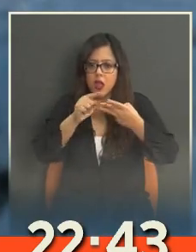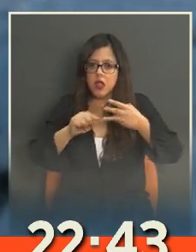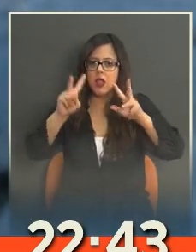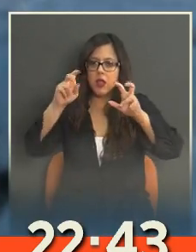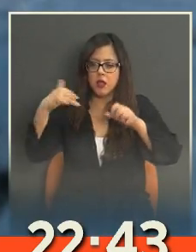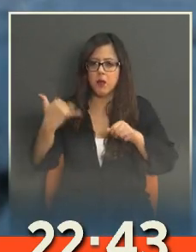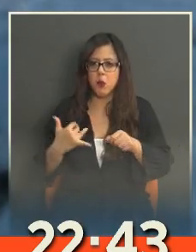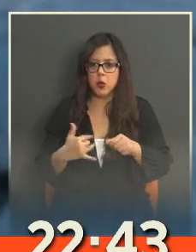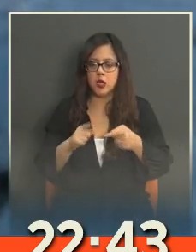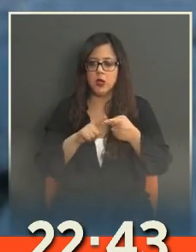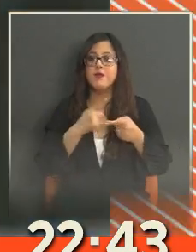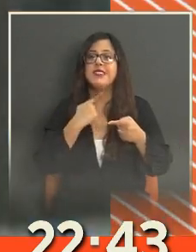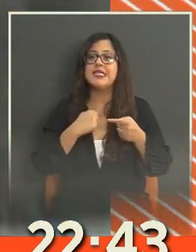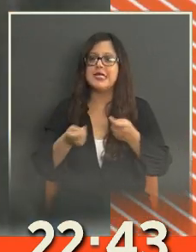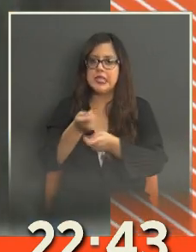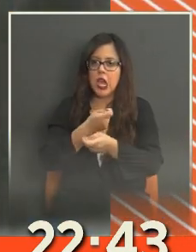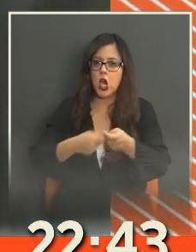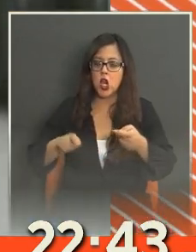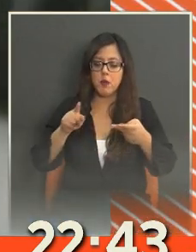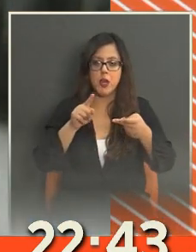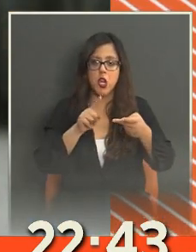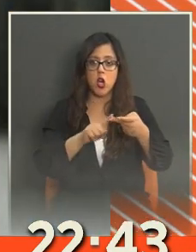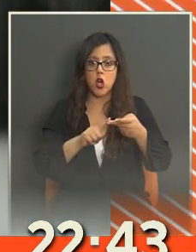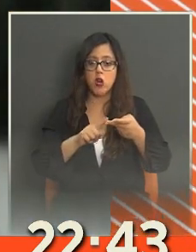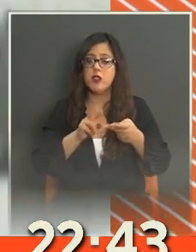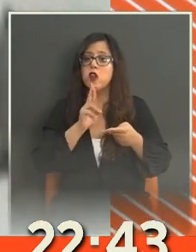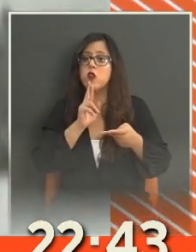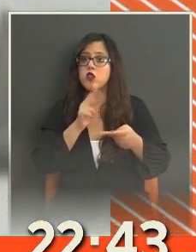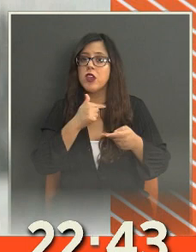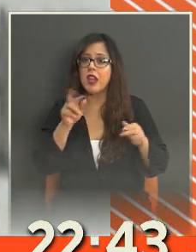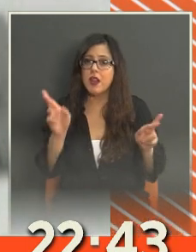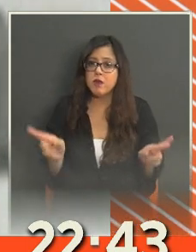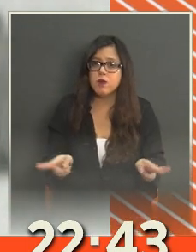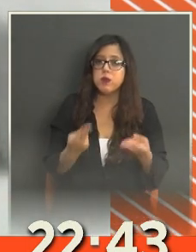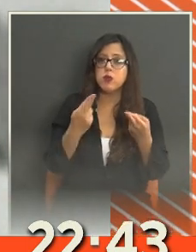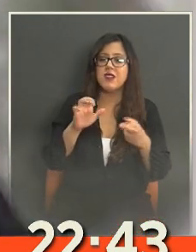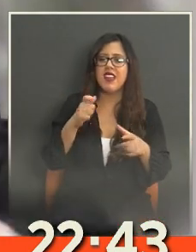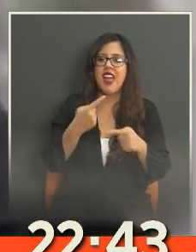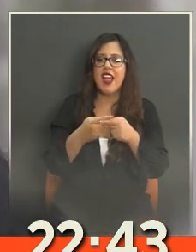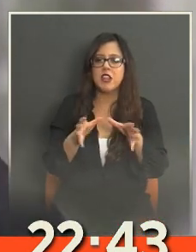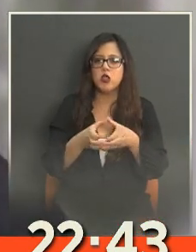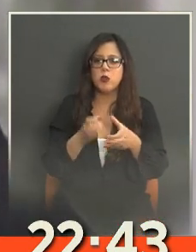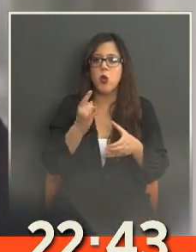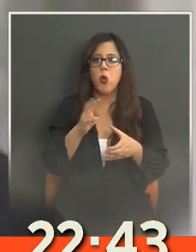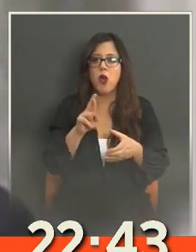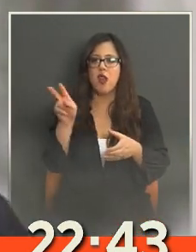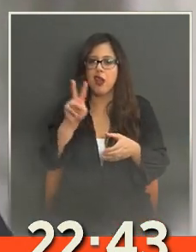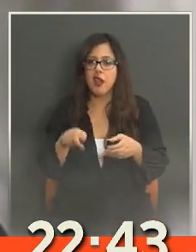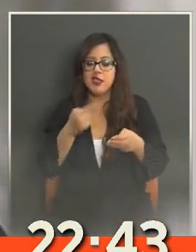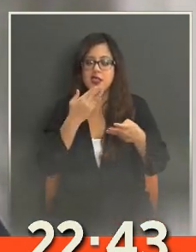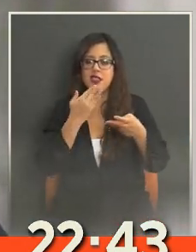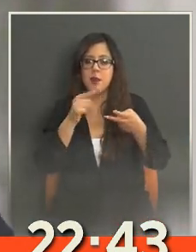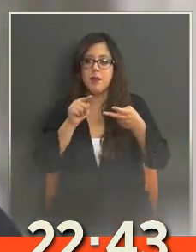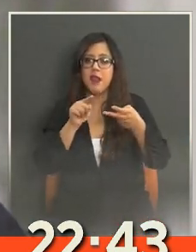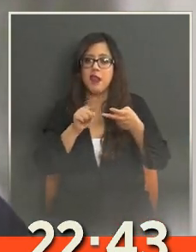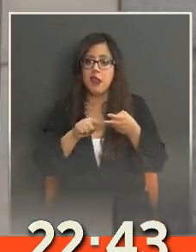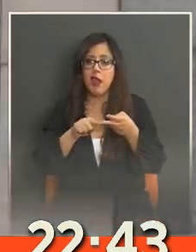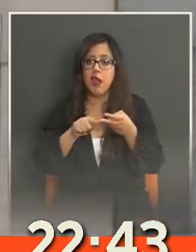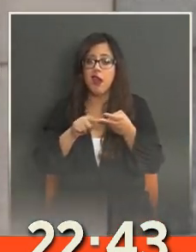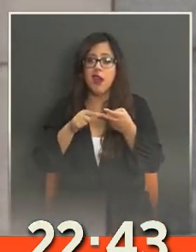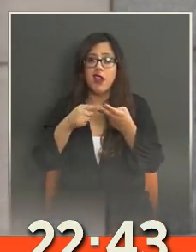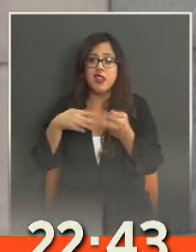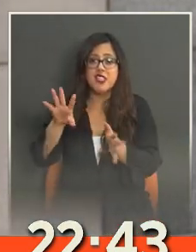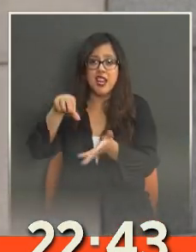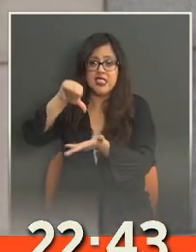intereses económicos la idea de rusia de reconstruir la exunión soviética y lo que el kremlin ve como una amenaza a su seguridad